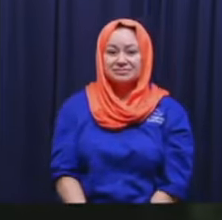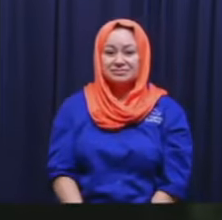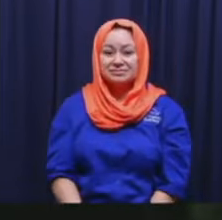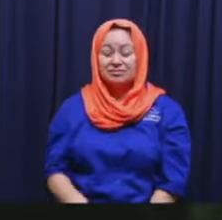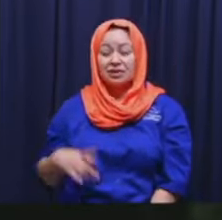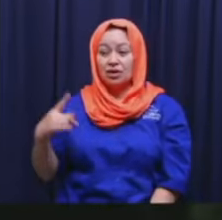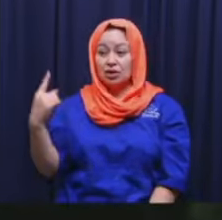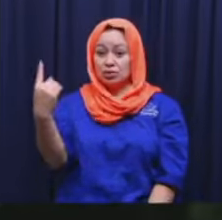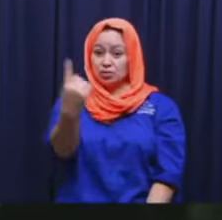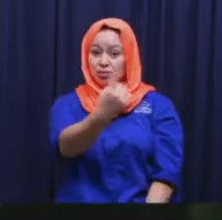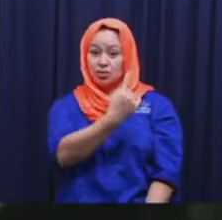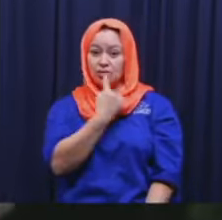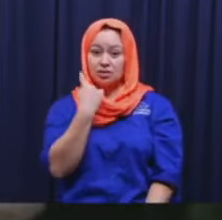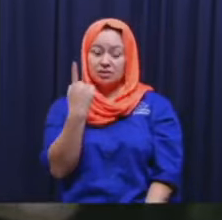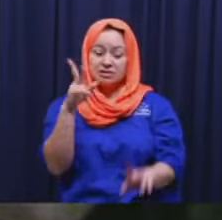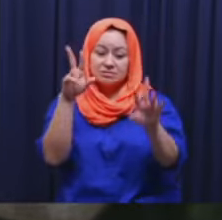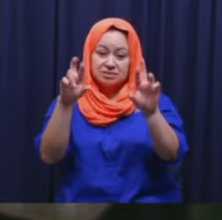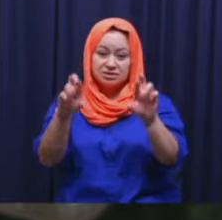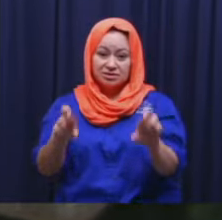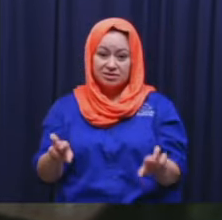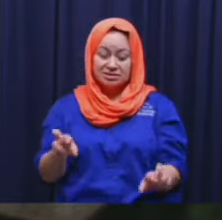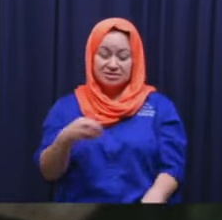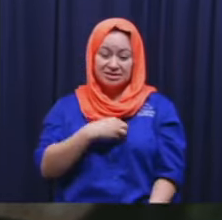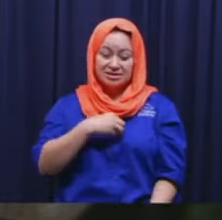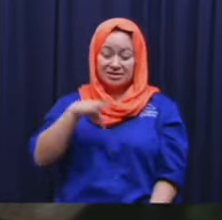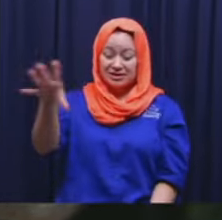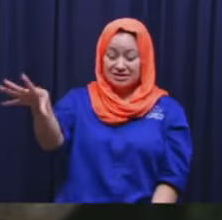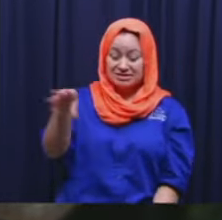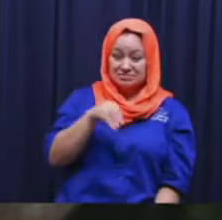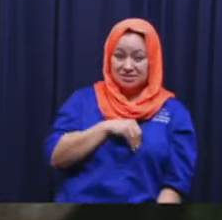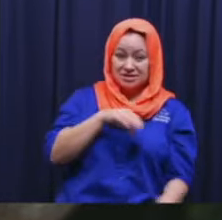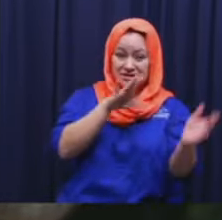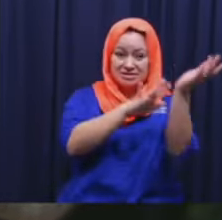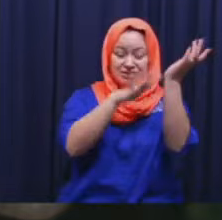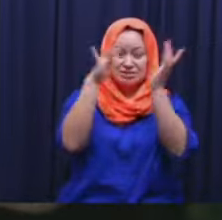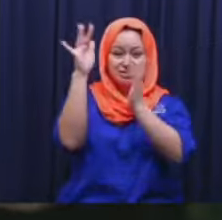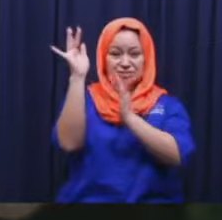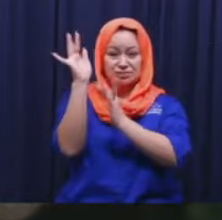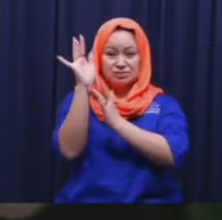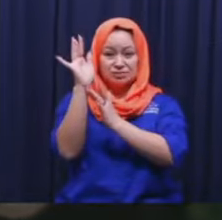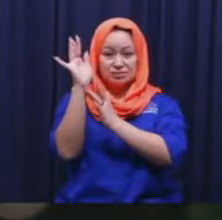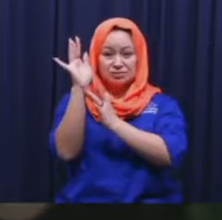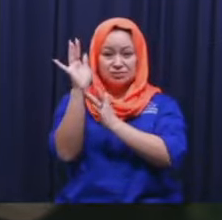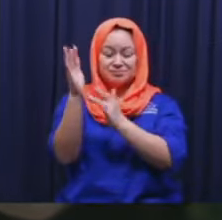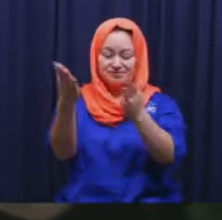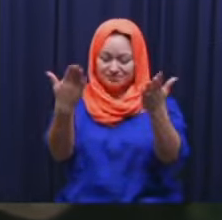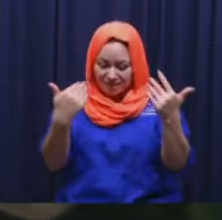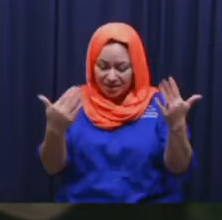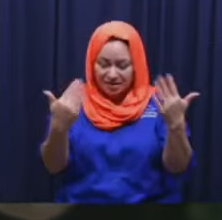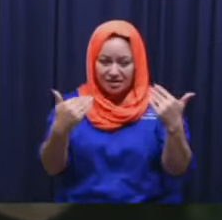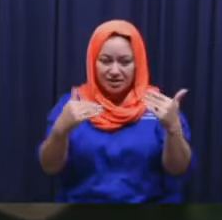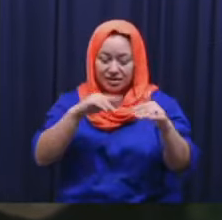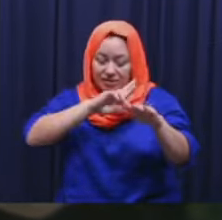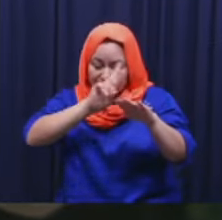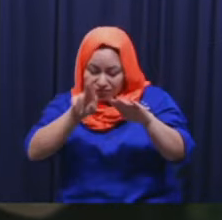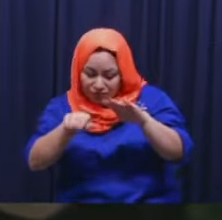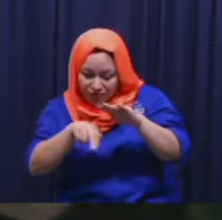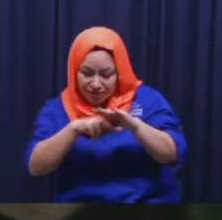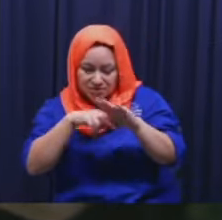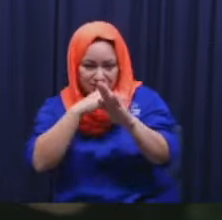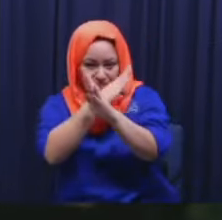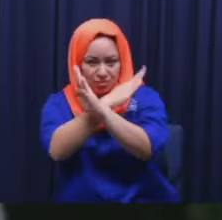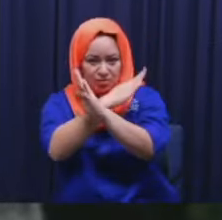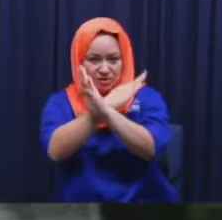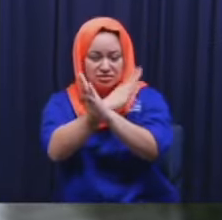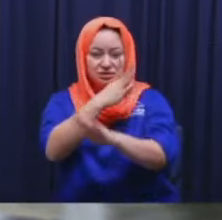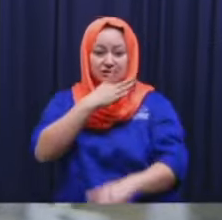Todos aquellos hermanos que quieran aceptar al Señor Jesús en su corazón, vengan a refugiarse en Él. Todos